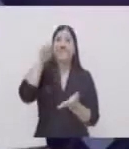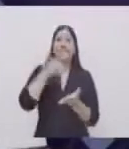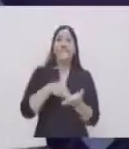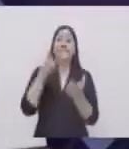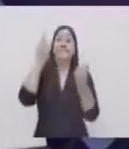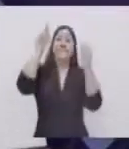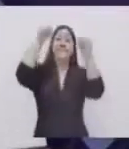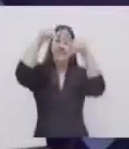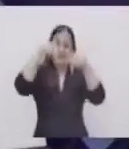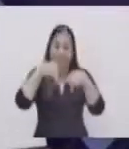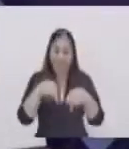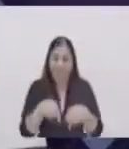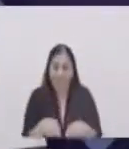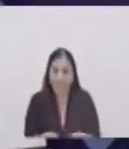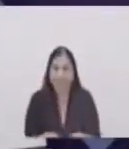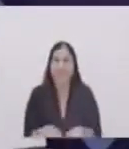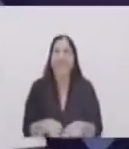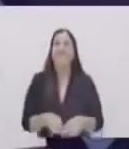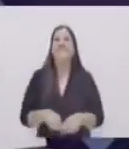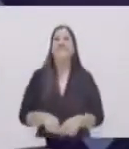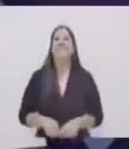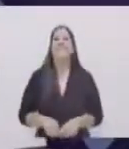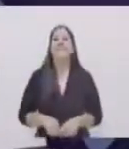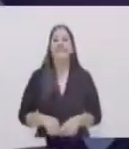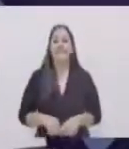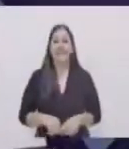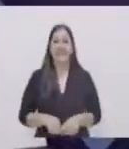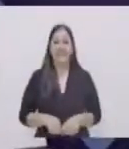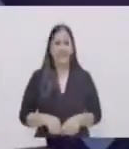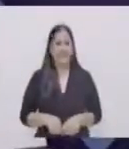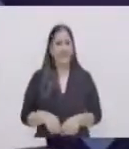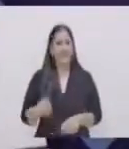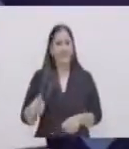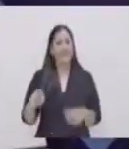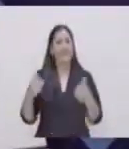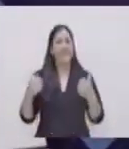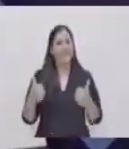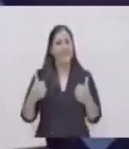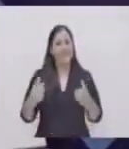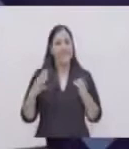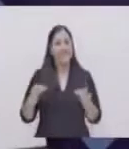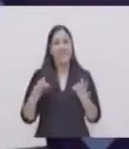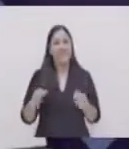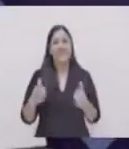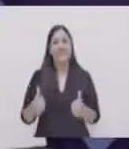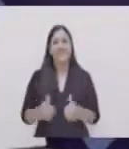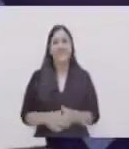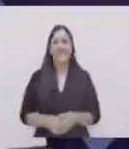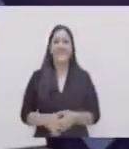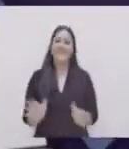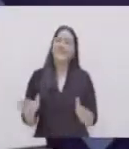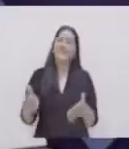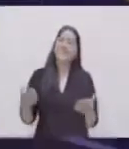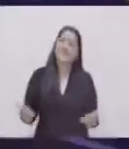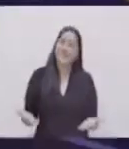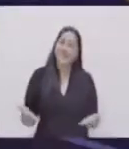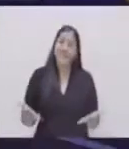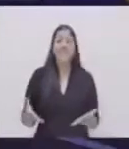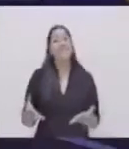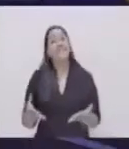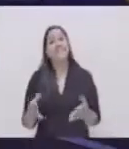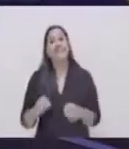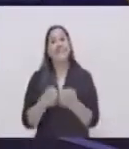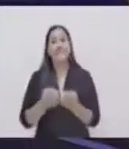escalera, 1, 2, 3, súbela otra vez, bájala después. Muy bien, excelente.